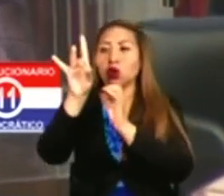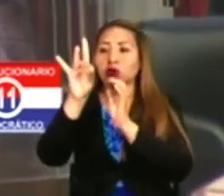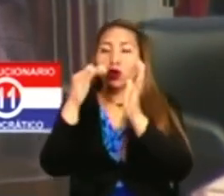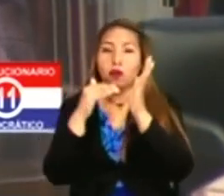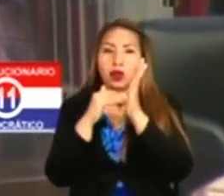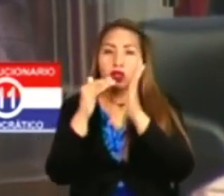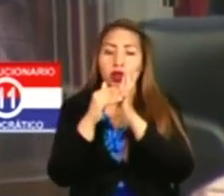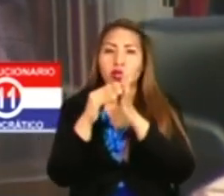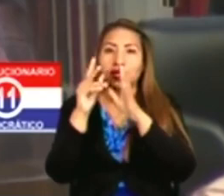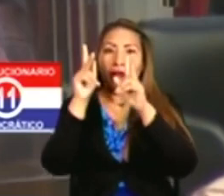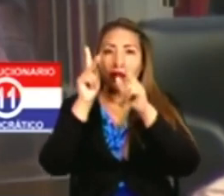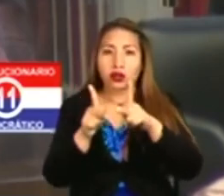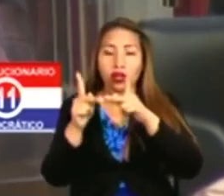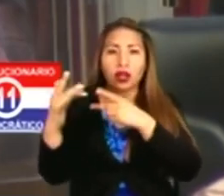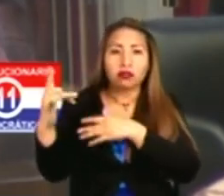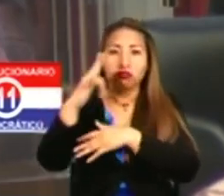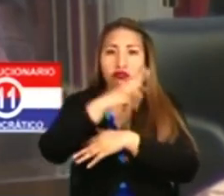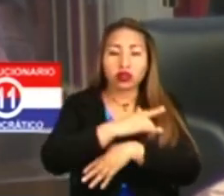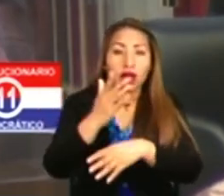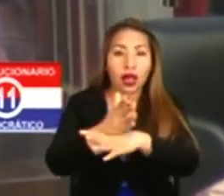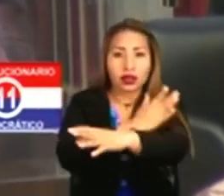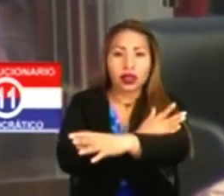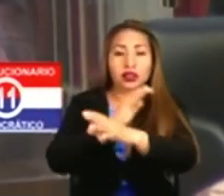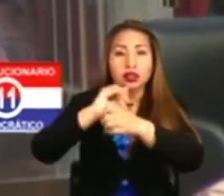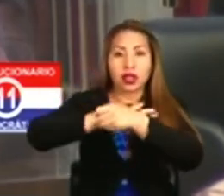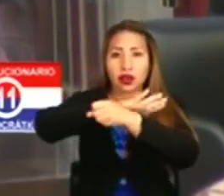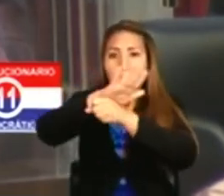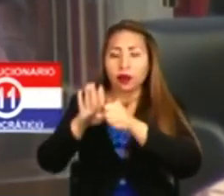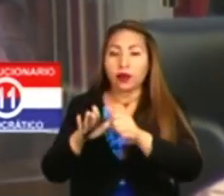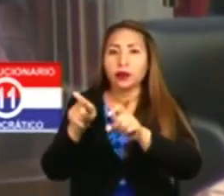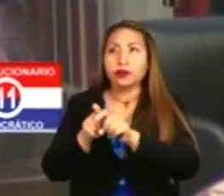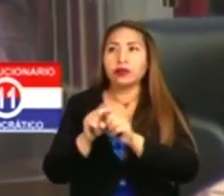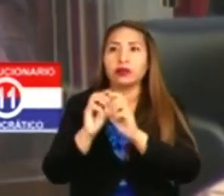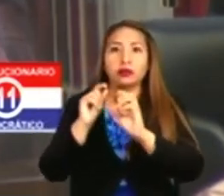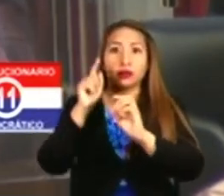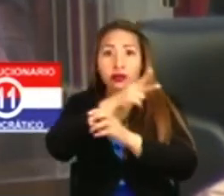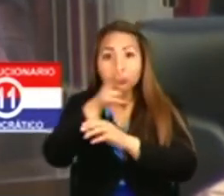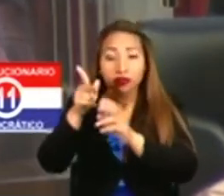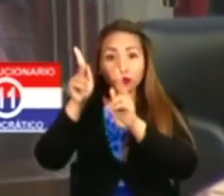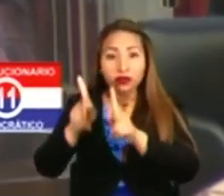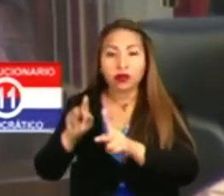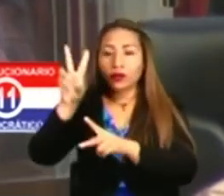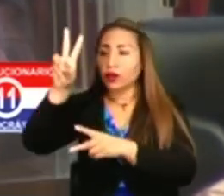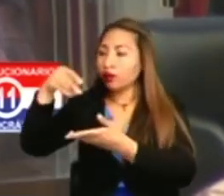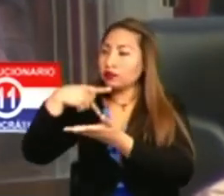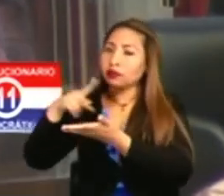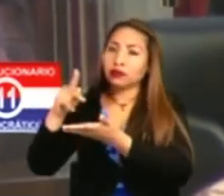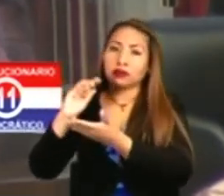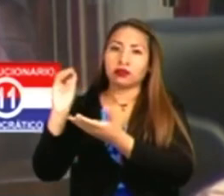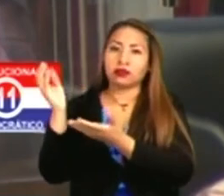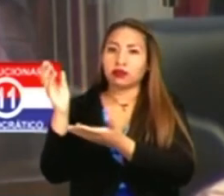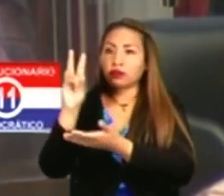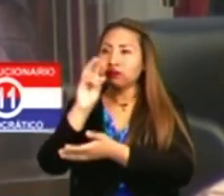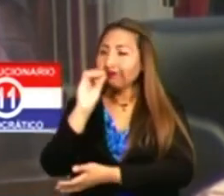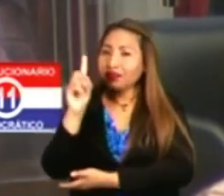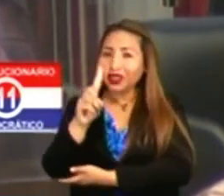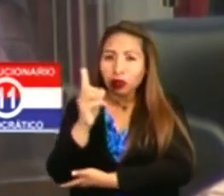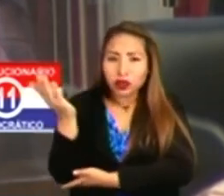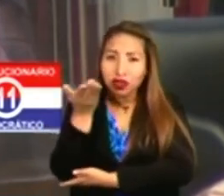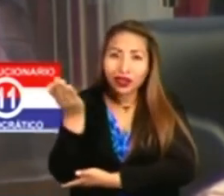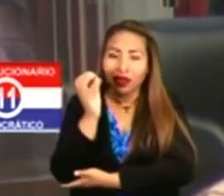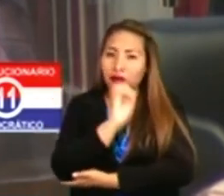un centavo en impuestos, ni un solo centavo, pero utilizan las comodidades del aeropuerto, baño